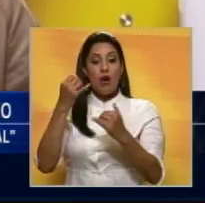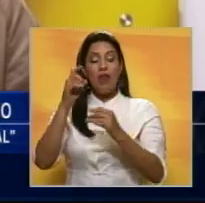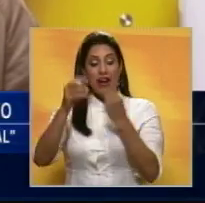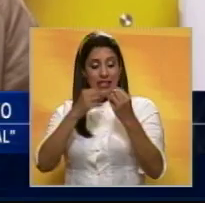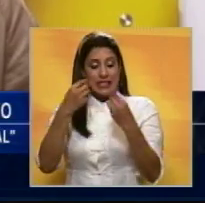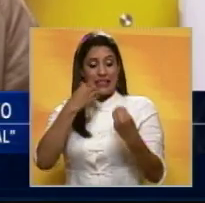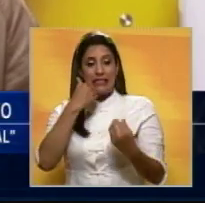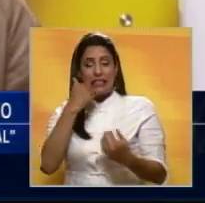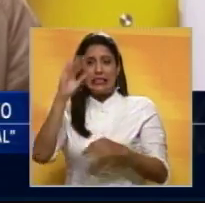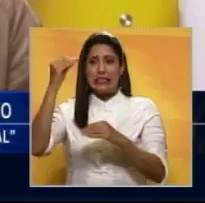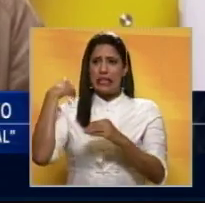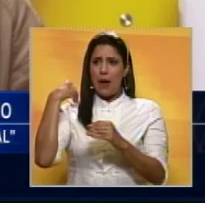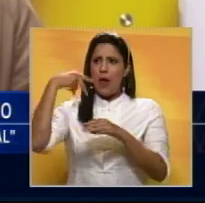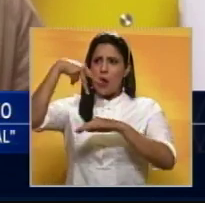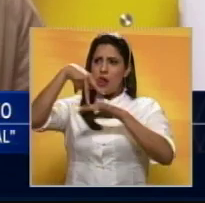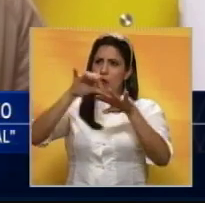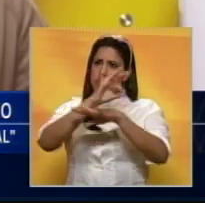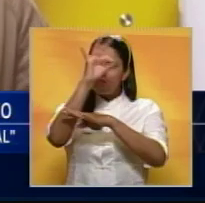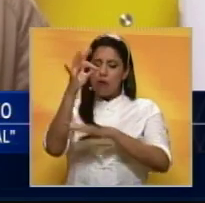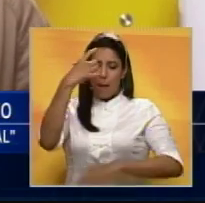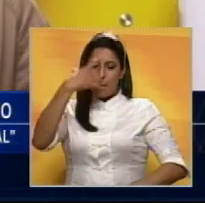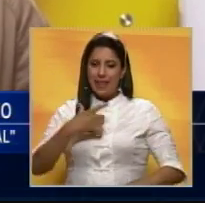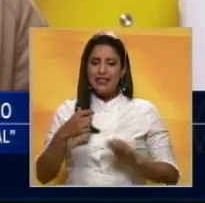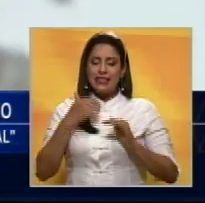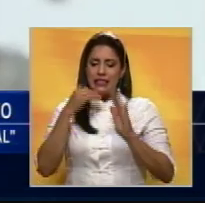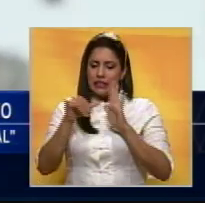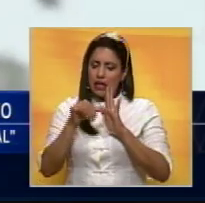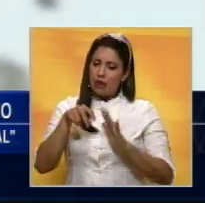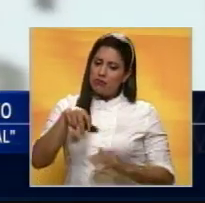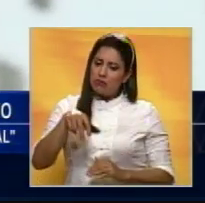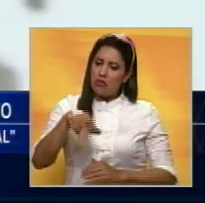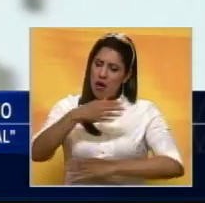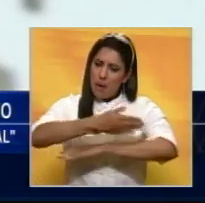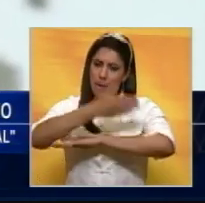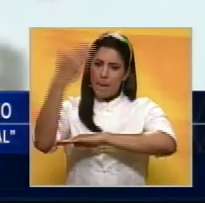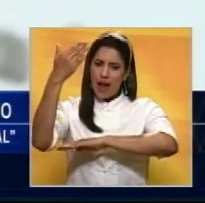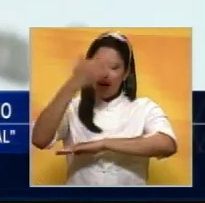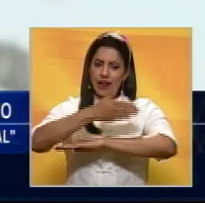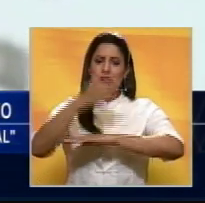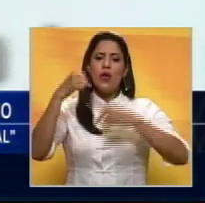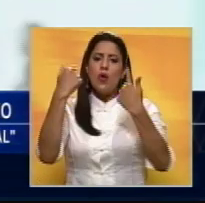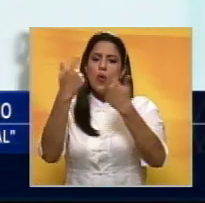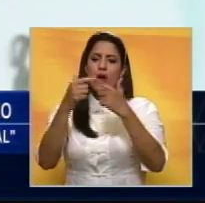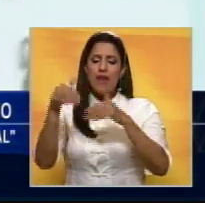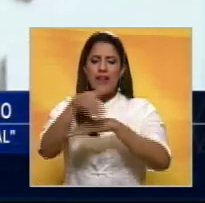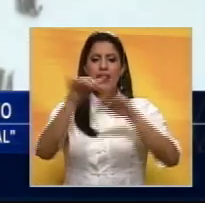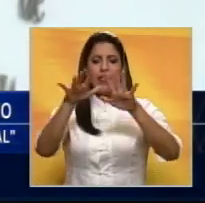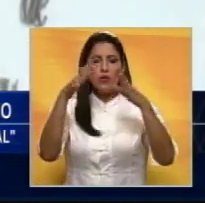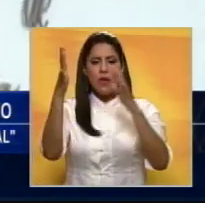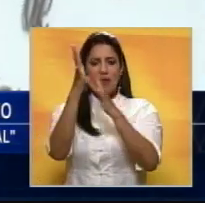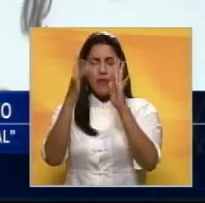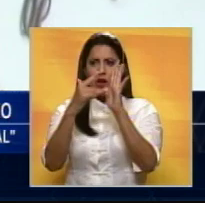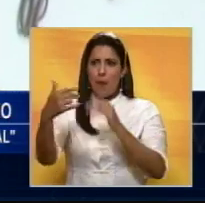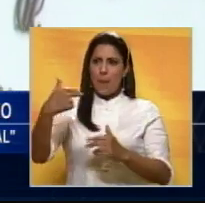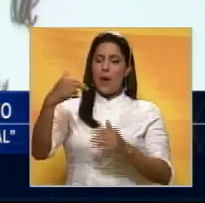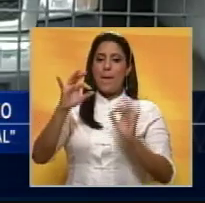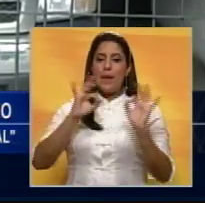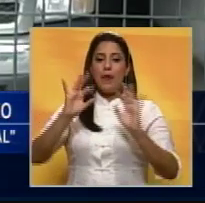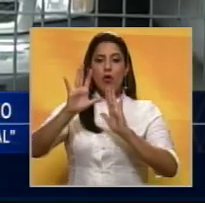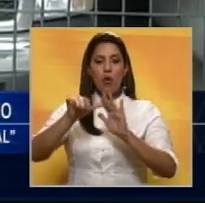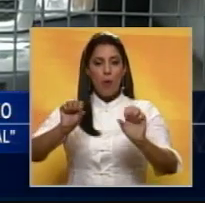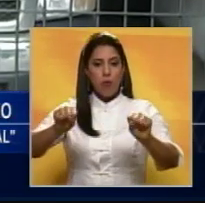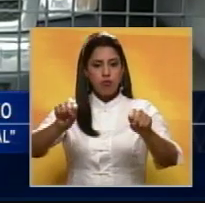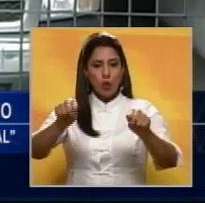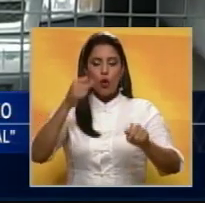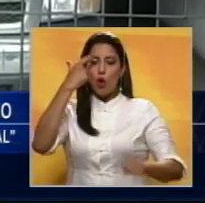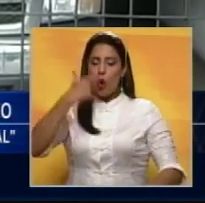de cumplirse el llamado plantón. La víctima pasó cerca de una barricada en la avenida 19 de abril y fue atacada para robarle la moto.